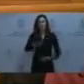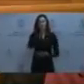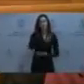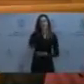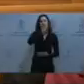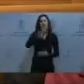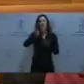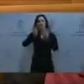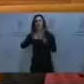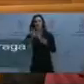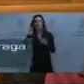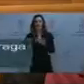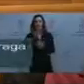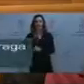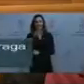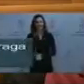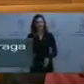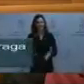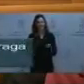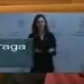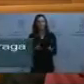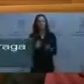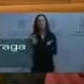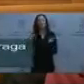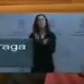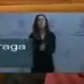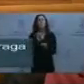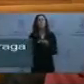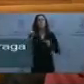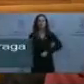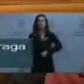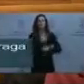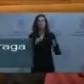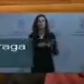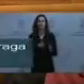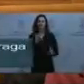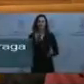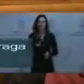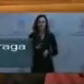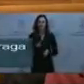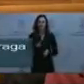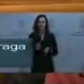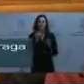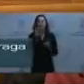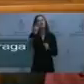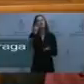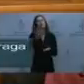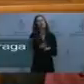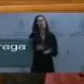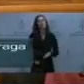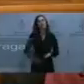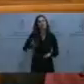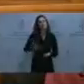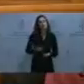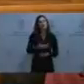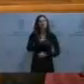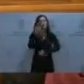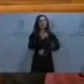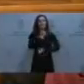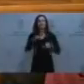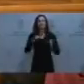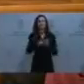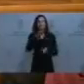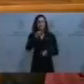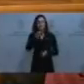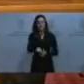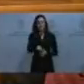90.549.000 euros. En cuanto a préstamos, en diciembre de 2013, y tienen importancia las fechas, y diciembre de 2014, se concedieron